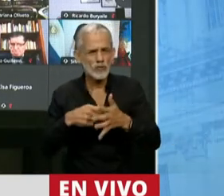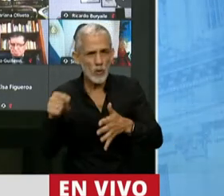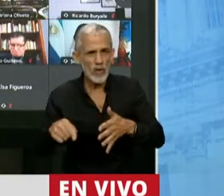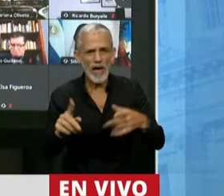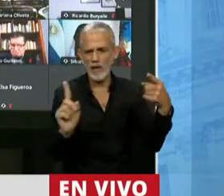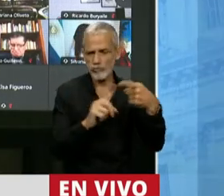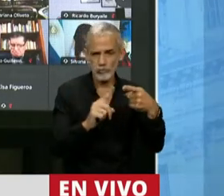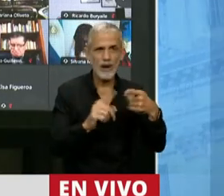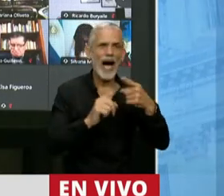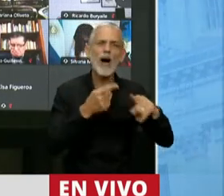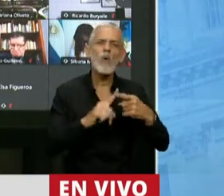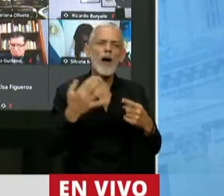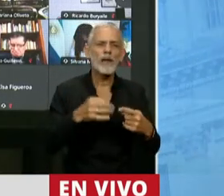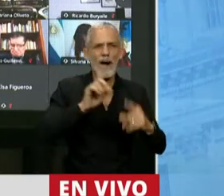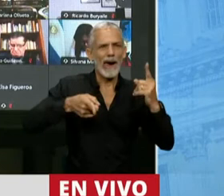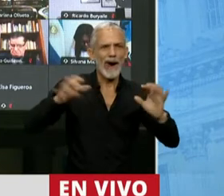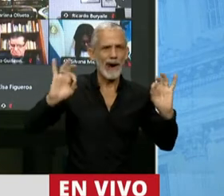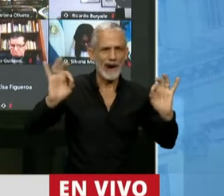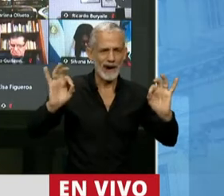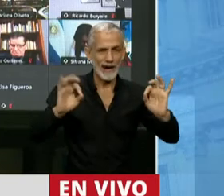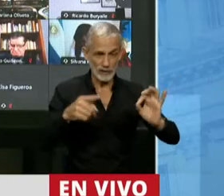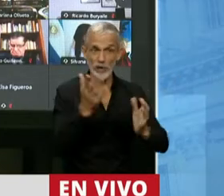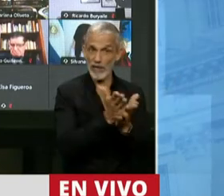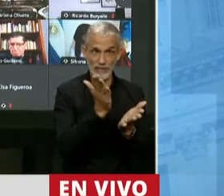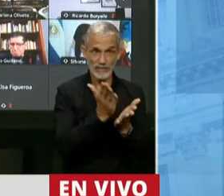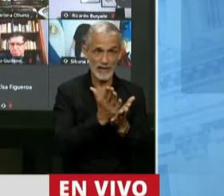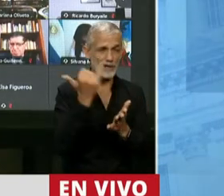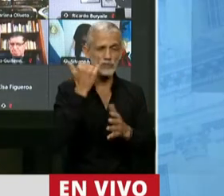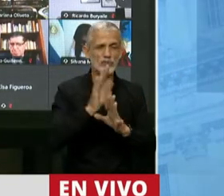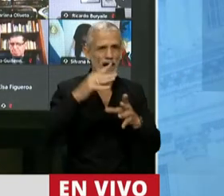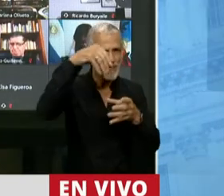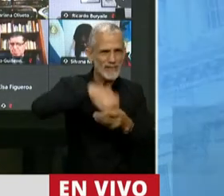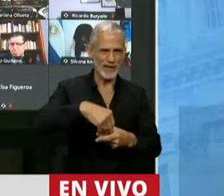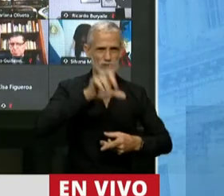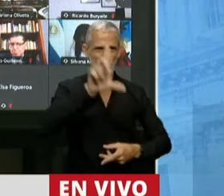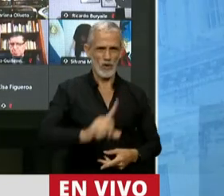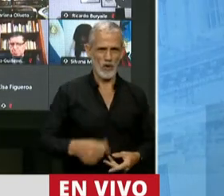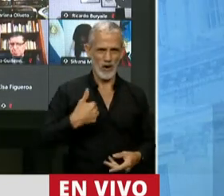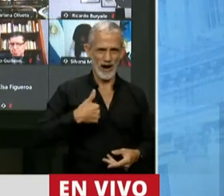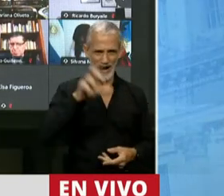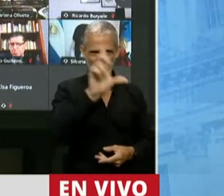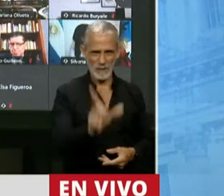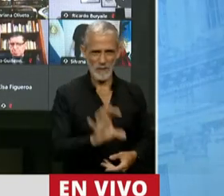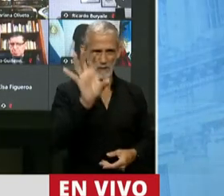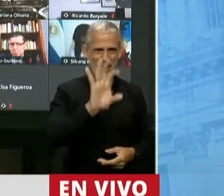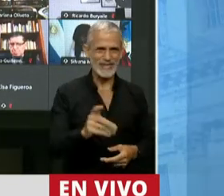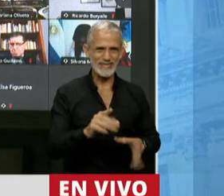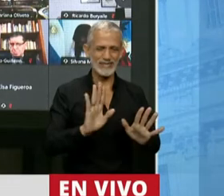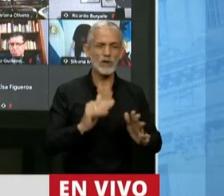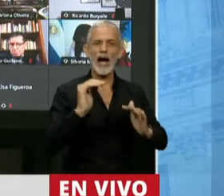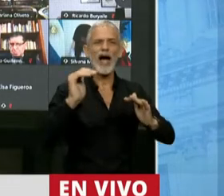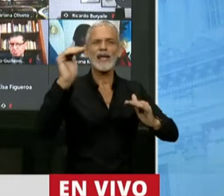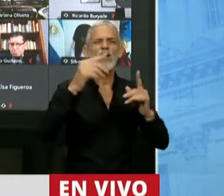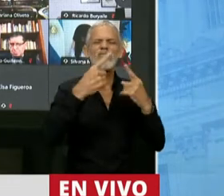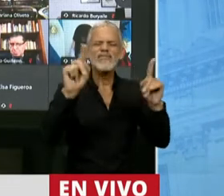este caso en particular, y que eso constituye derecho intrafederal, que son normas de una categoría distinta de